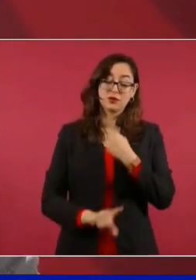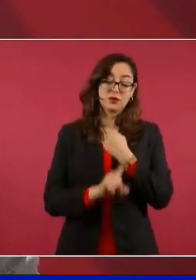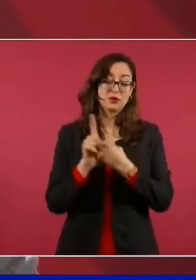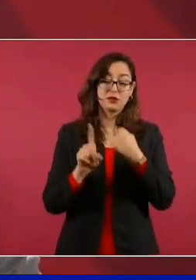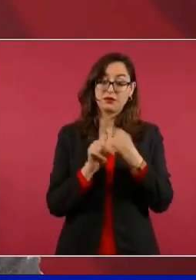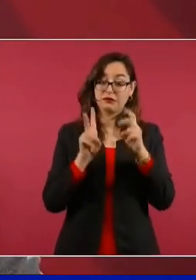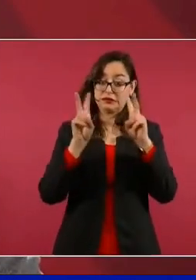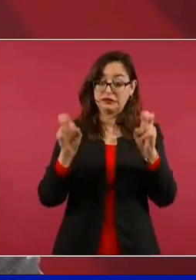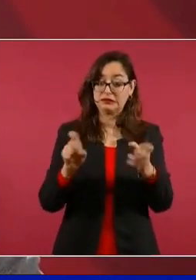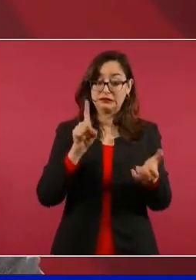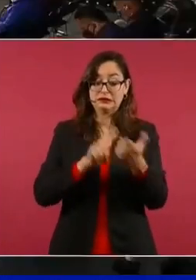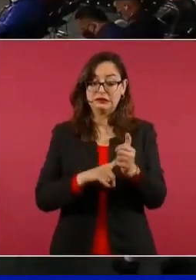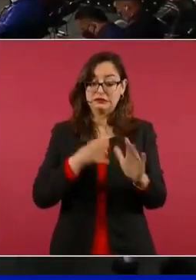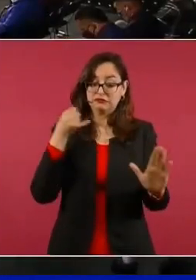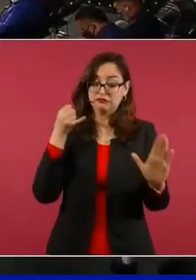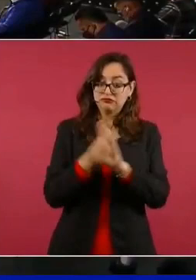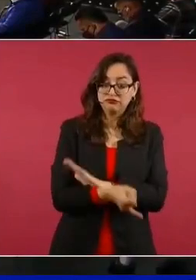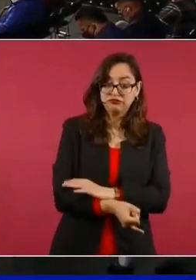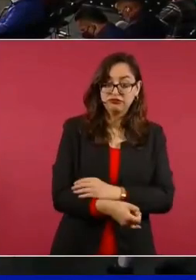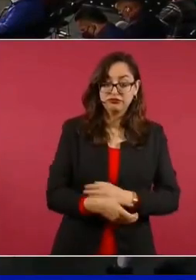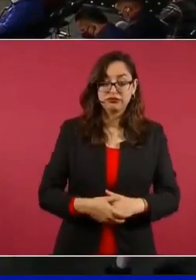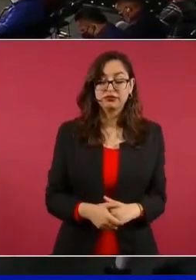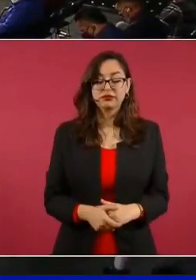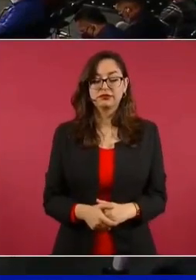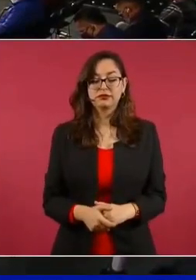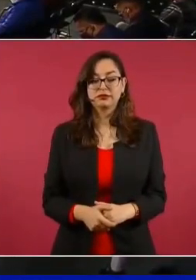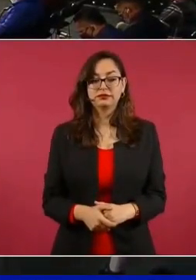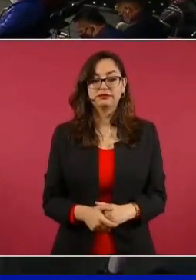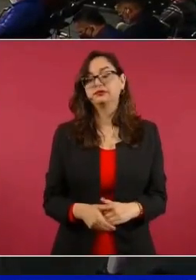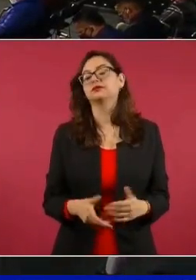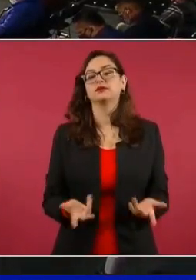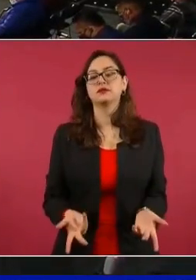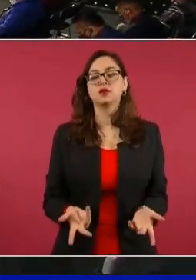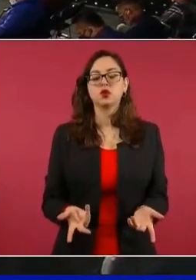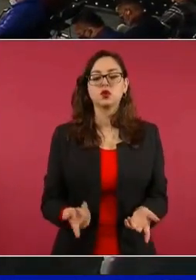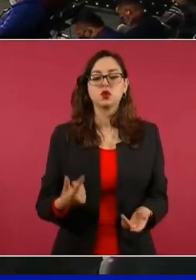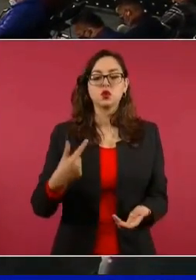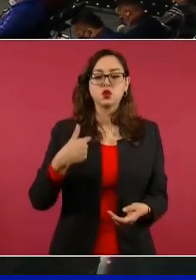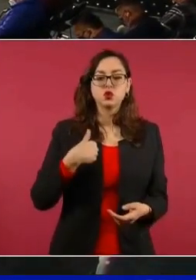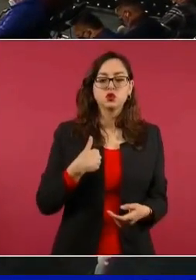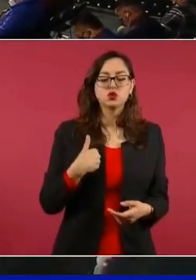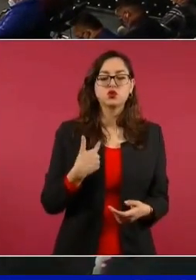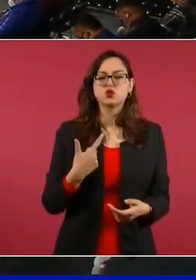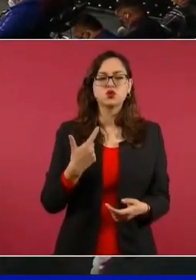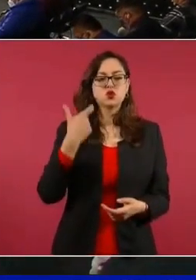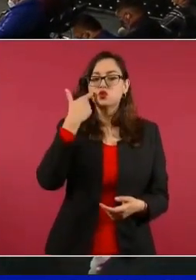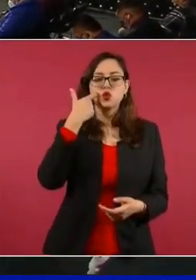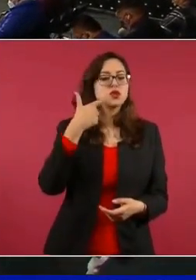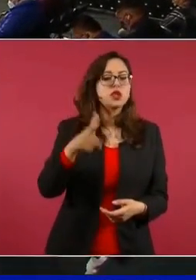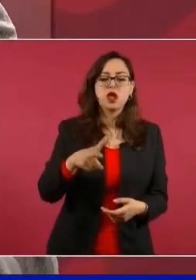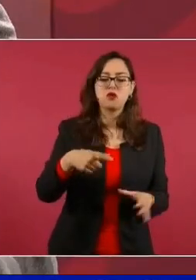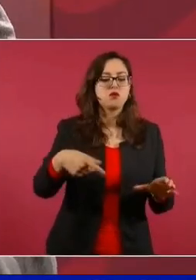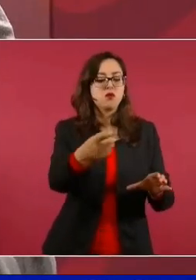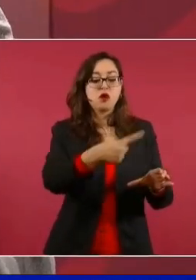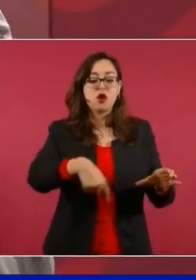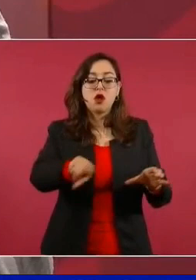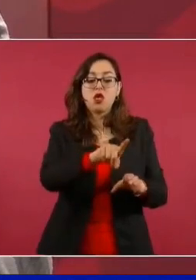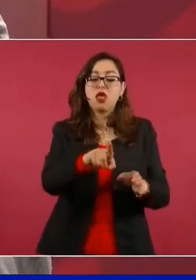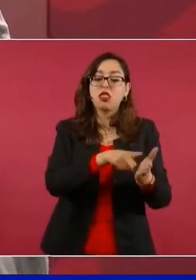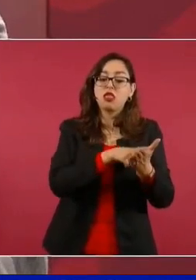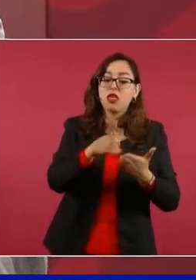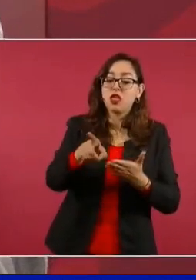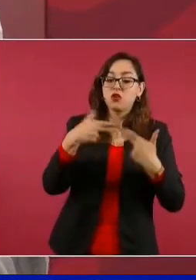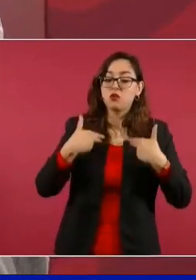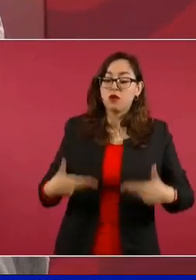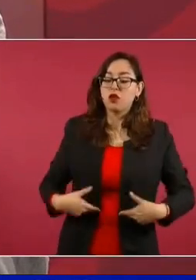haya defensores de derechos humanos, yo lo que quiero es que no se violen los derechos humanos.